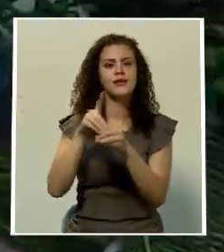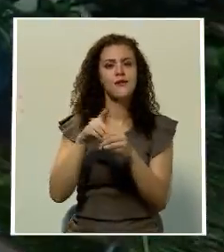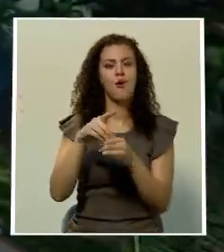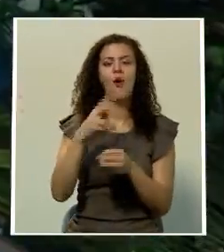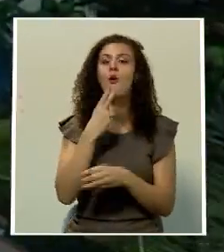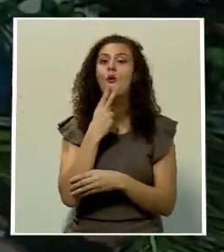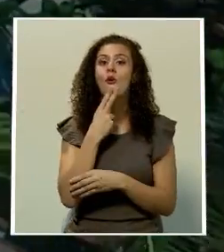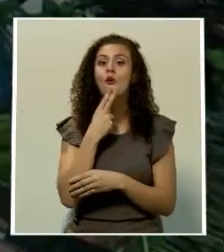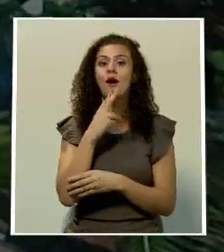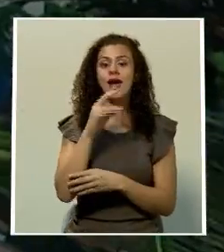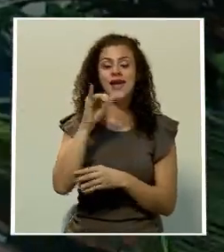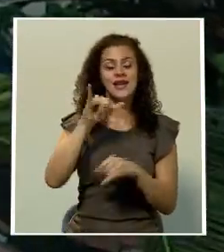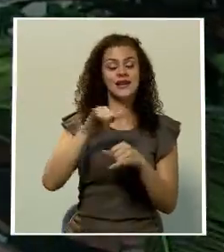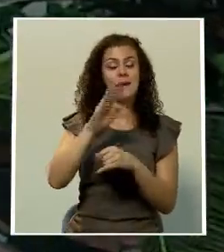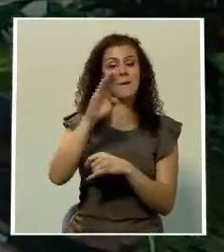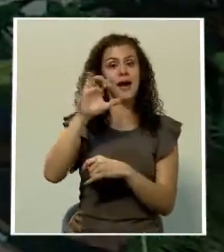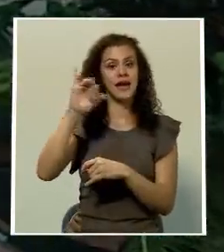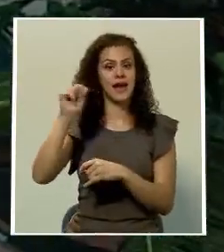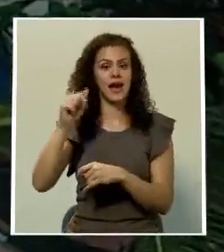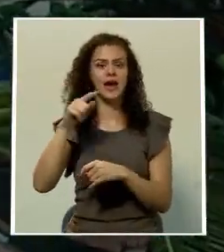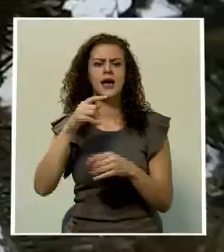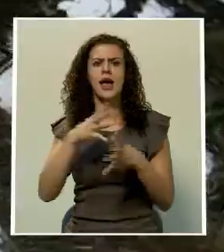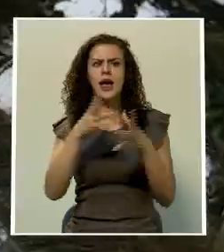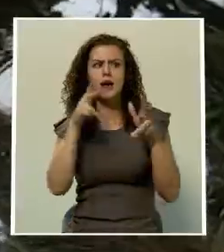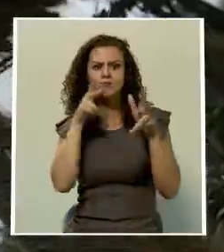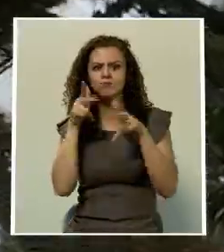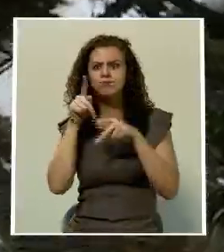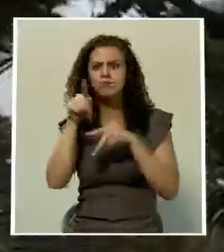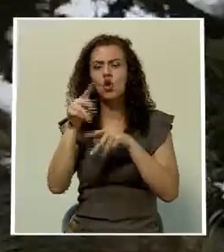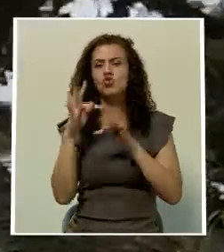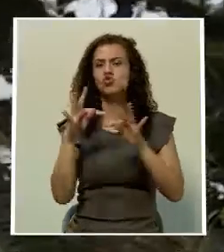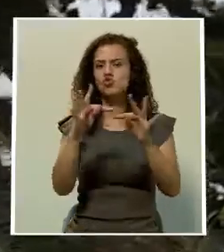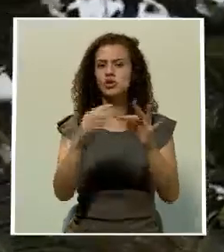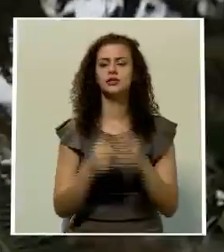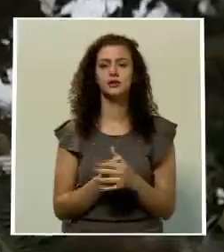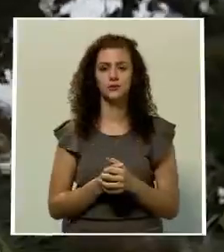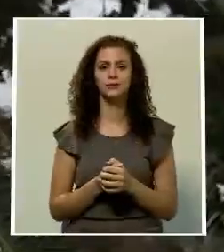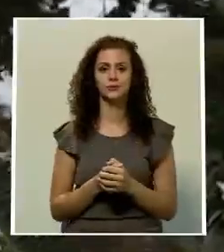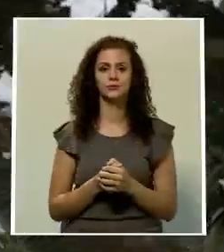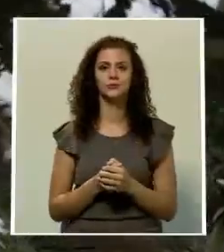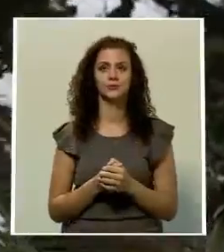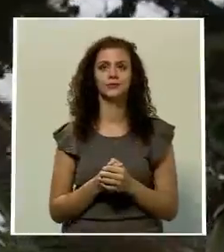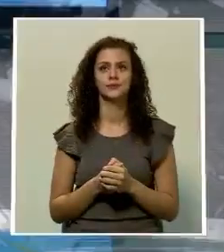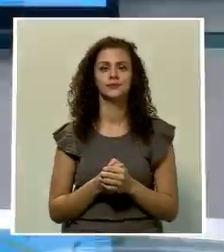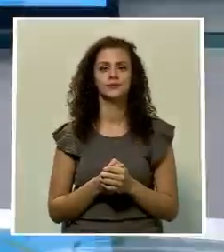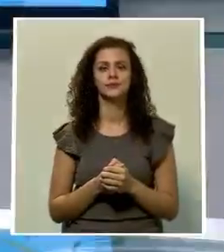departamento hondureño de Islas de la Bahía, de gran atractivo turístico.